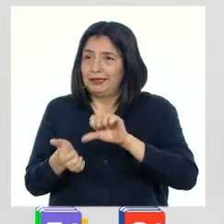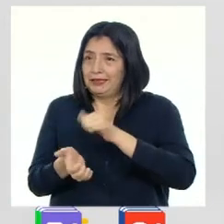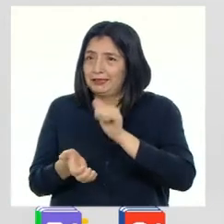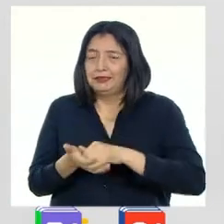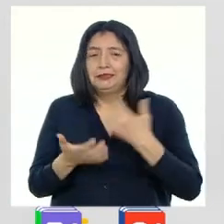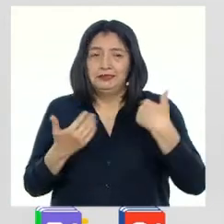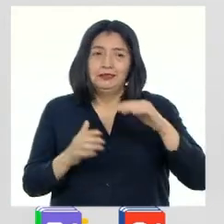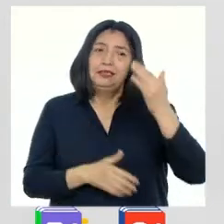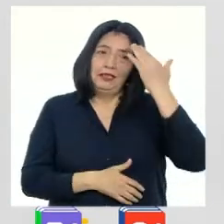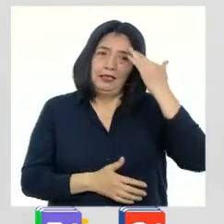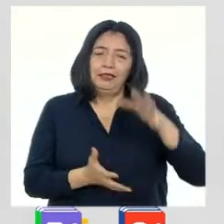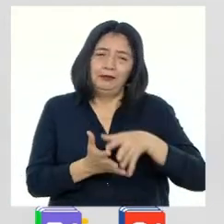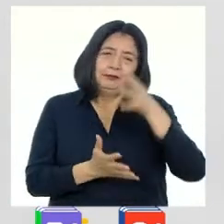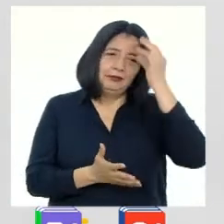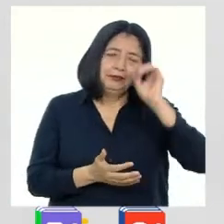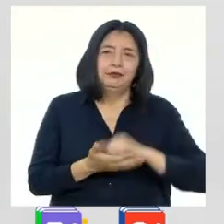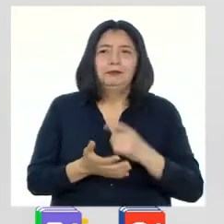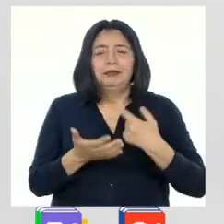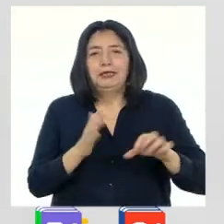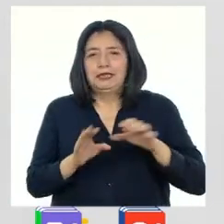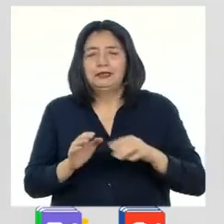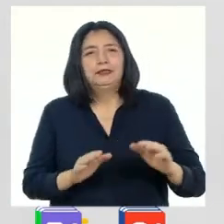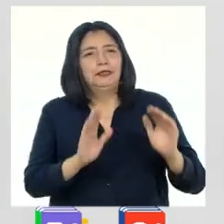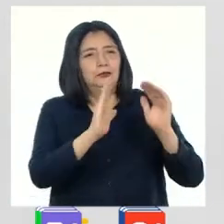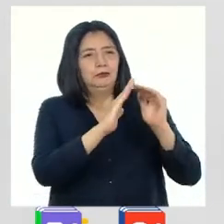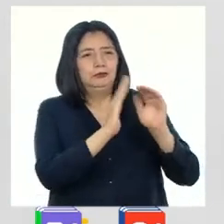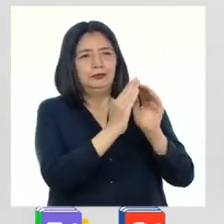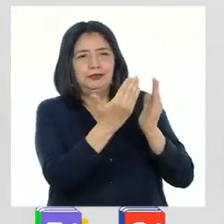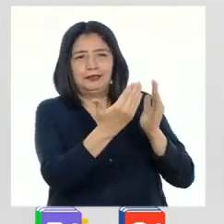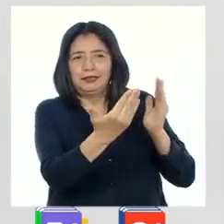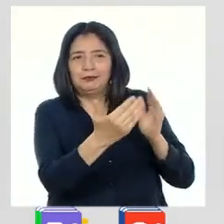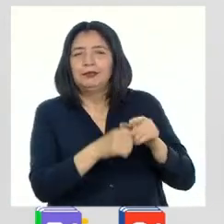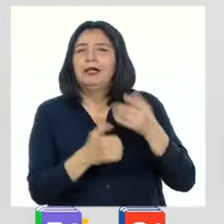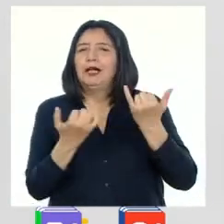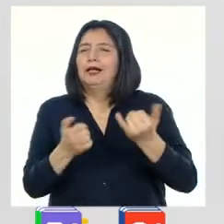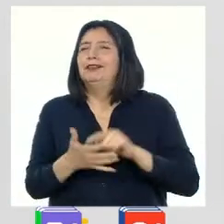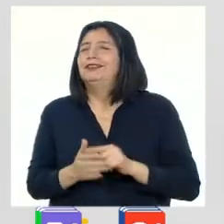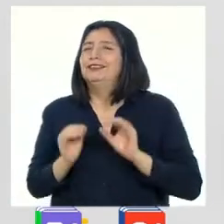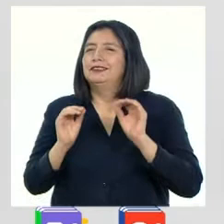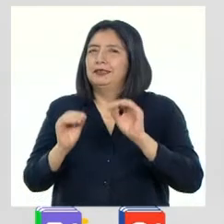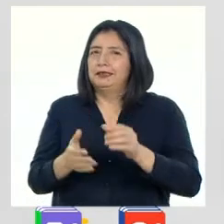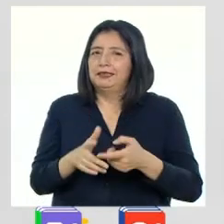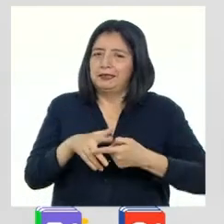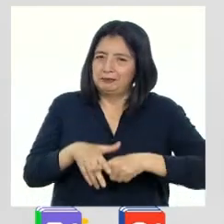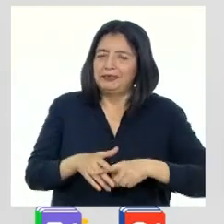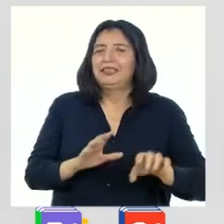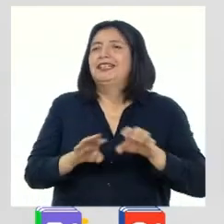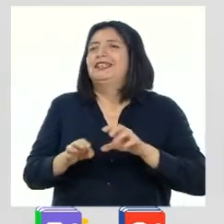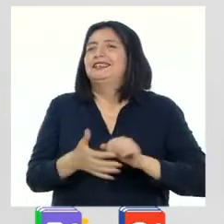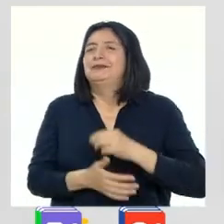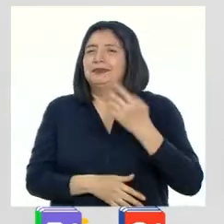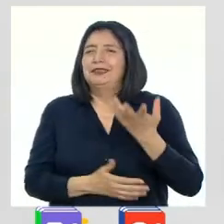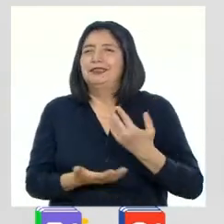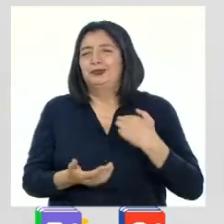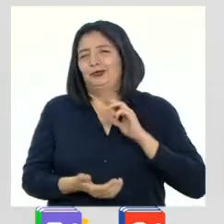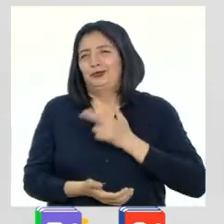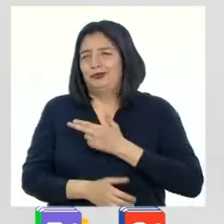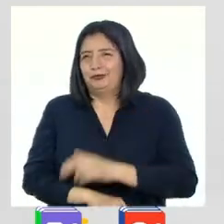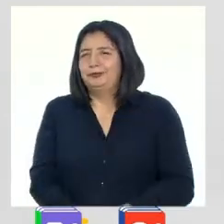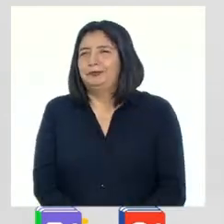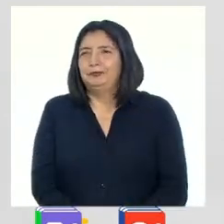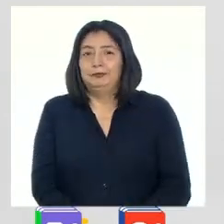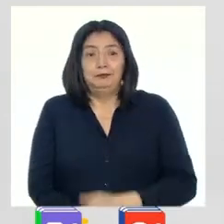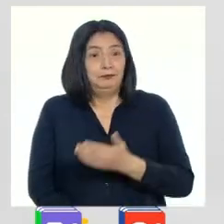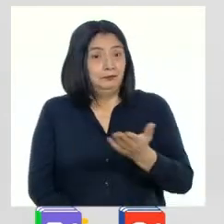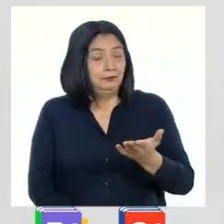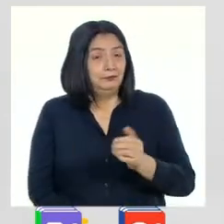los elementos principales para armar un retablo, es momento de poner manos a la obra para crear el nuestro.